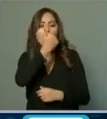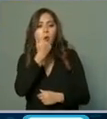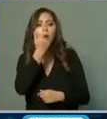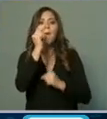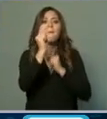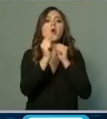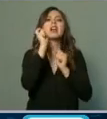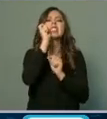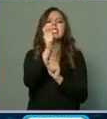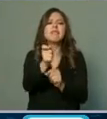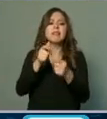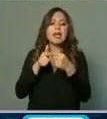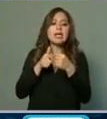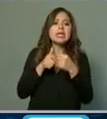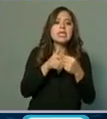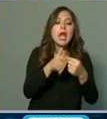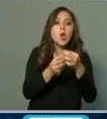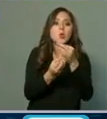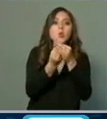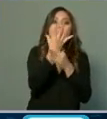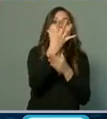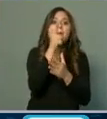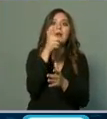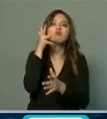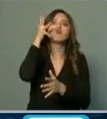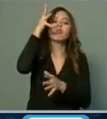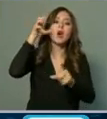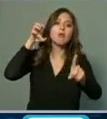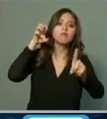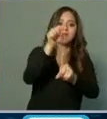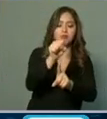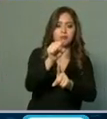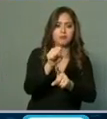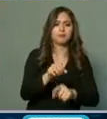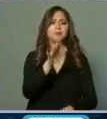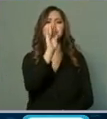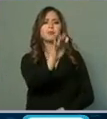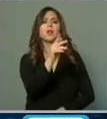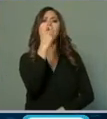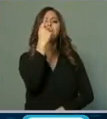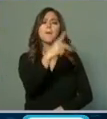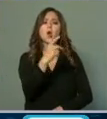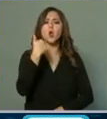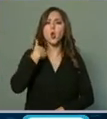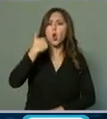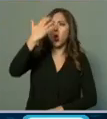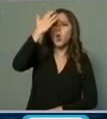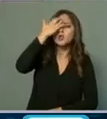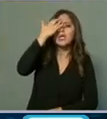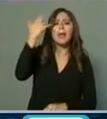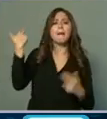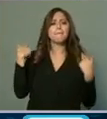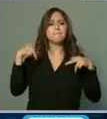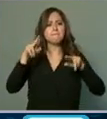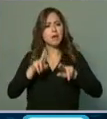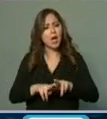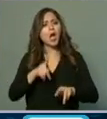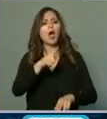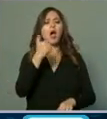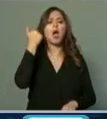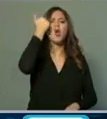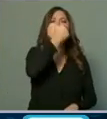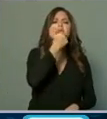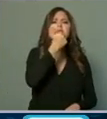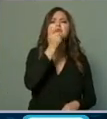de guiar nuevos sueños. Licenciado, y por ejemplo, en todo este conocer, en tanto a la escuela, al maestro, los alumnos, ¿qué pasa cuando